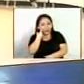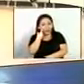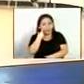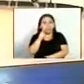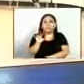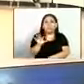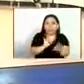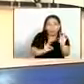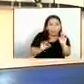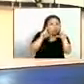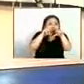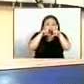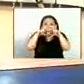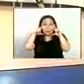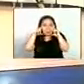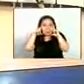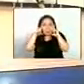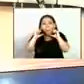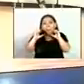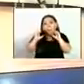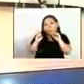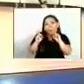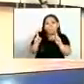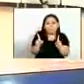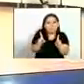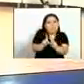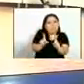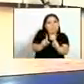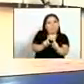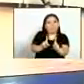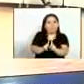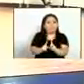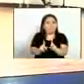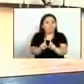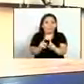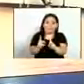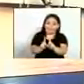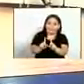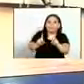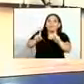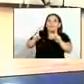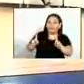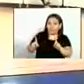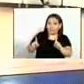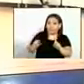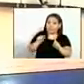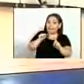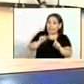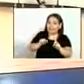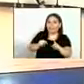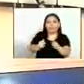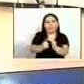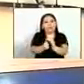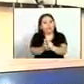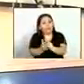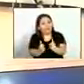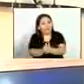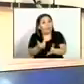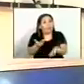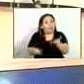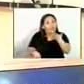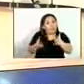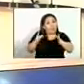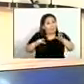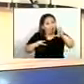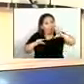gente sin mascarilla o ir respetando la distancia que tiene que haber entre un ser humano y otro porque esto es un problema que puede llevar a posibles